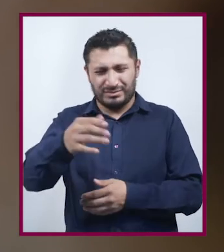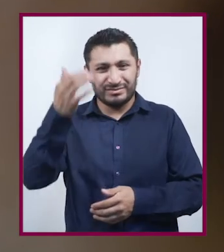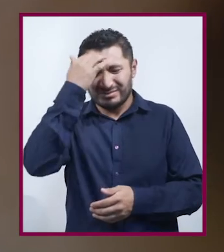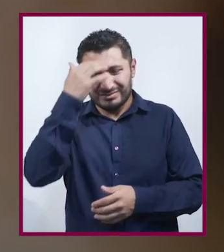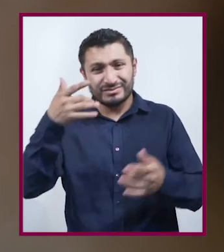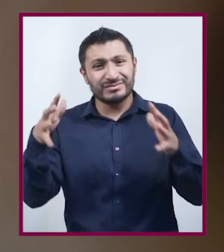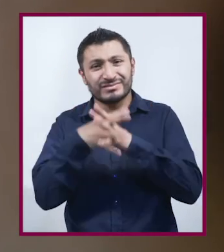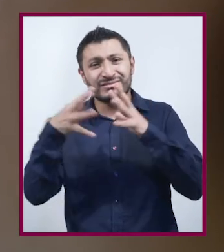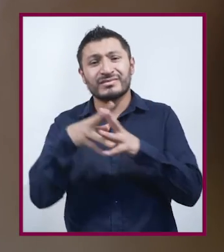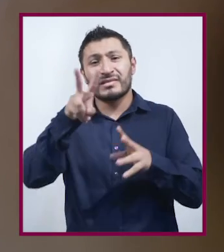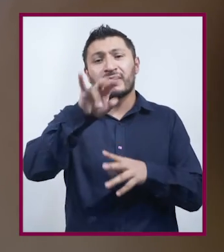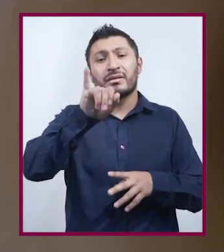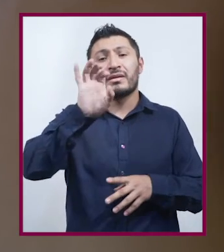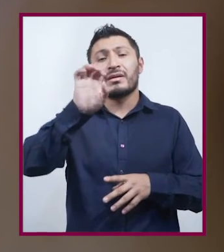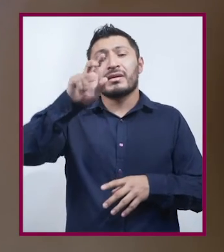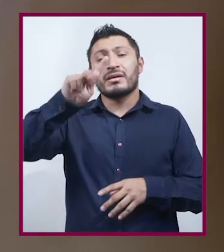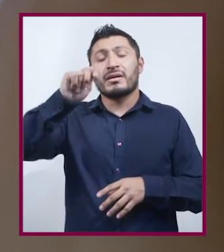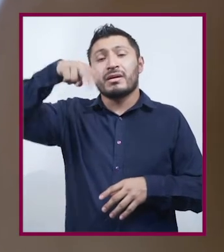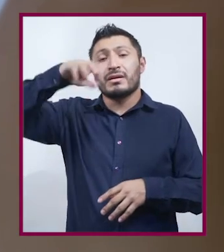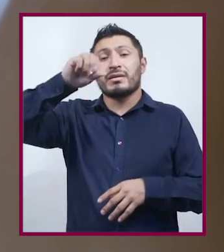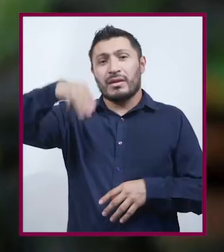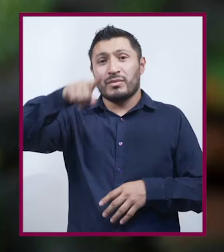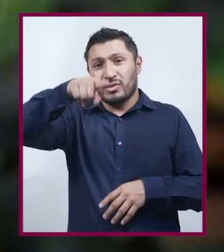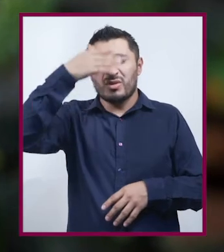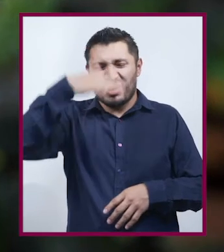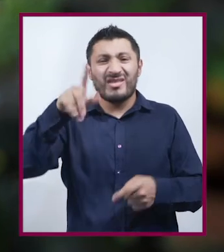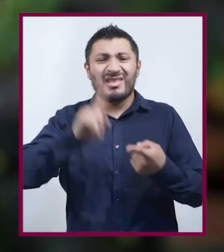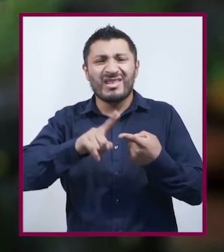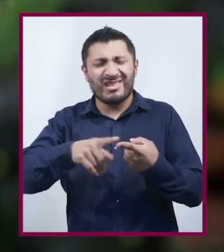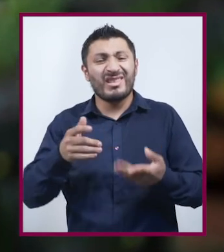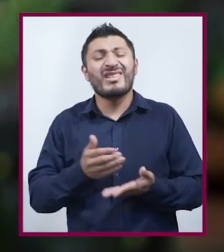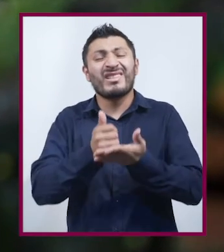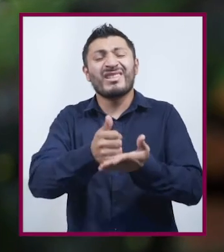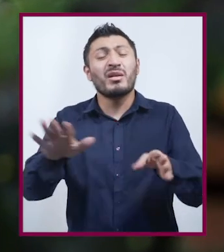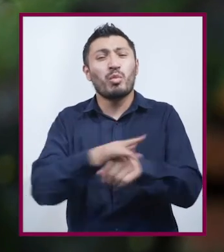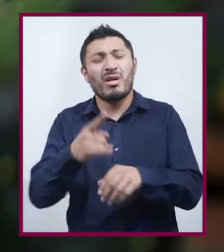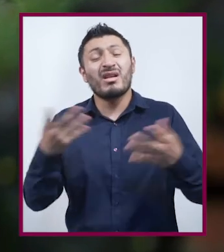Vietnam? ¿Sabes quién participó y por qué? Pero no creas que nos